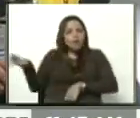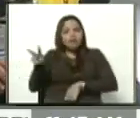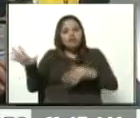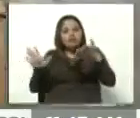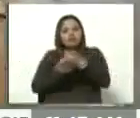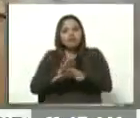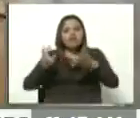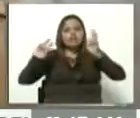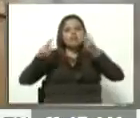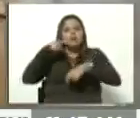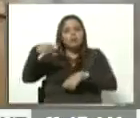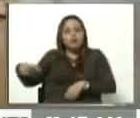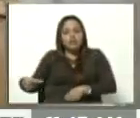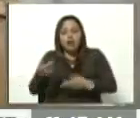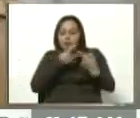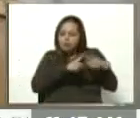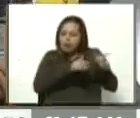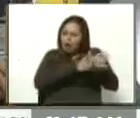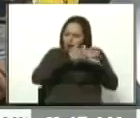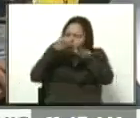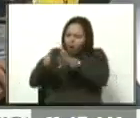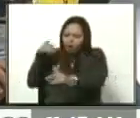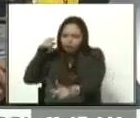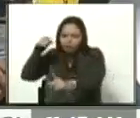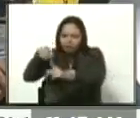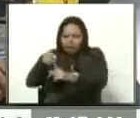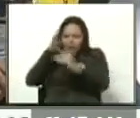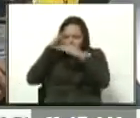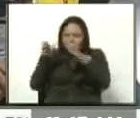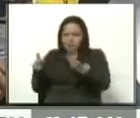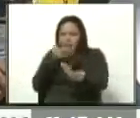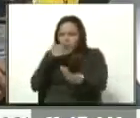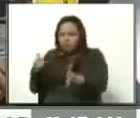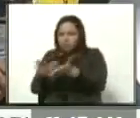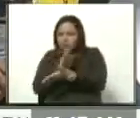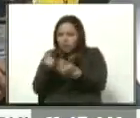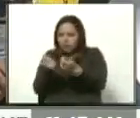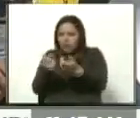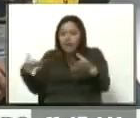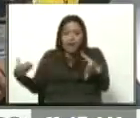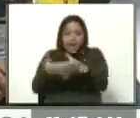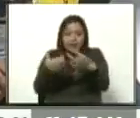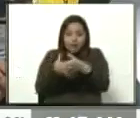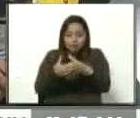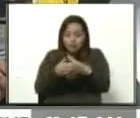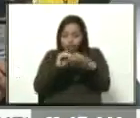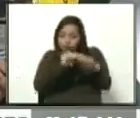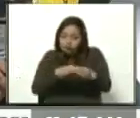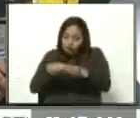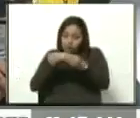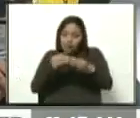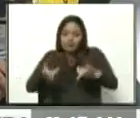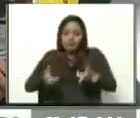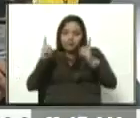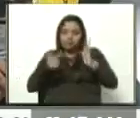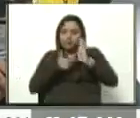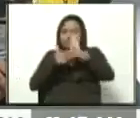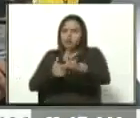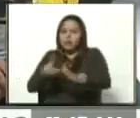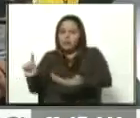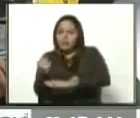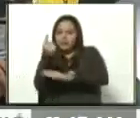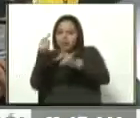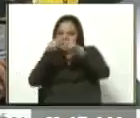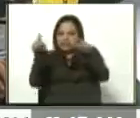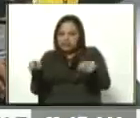político, pero en esta oportunidad vamos a enfrascarnos en el tema o enfocarnos en el tema económico. Si nuestro equipo de producción nos permite y nos presenta la primera lámina para analizar acá con